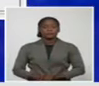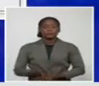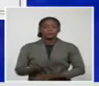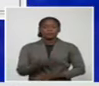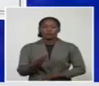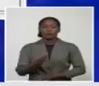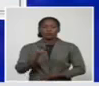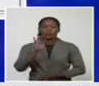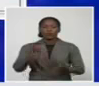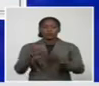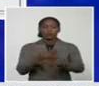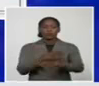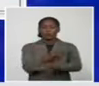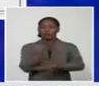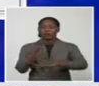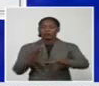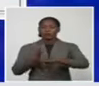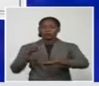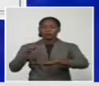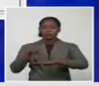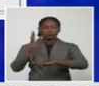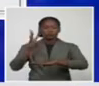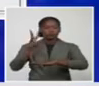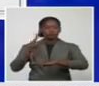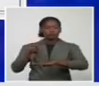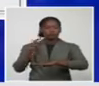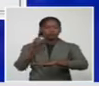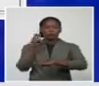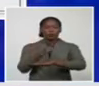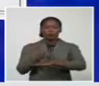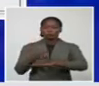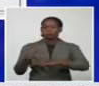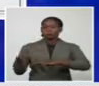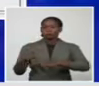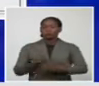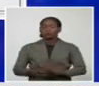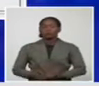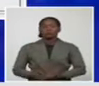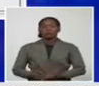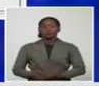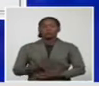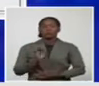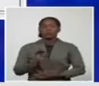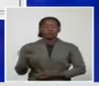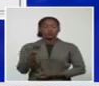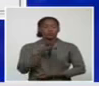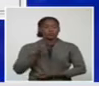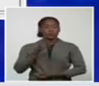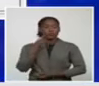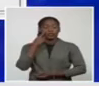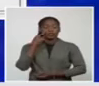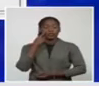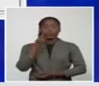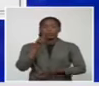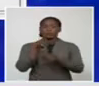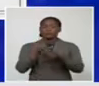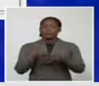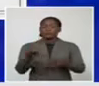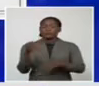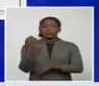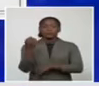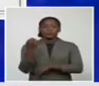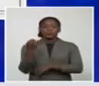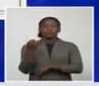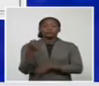nuestro país. Y como yo dije, en este grupo de municipios con elevada transmisión, pues se incluye el